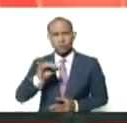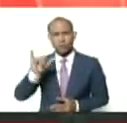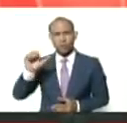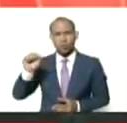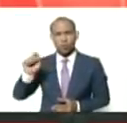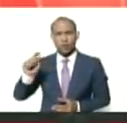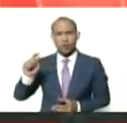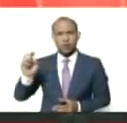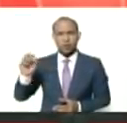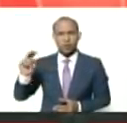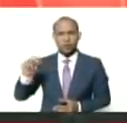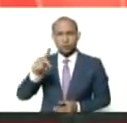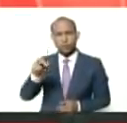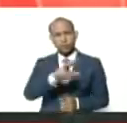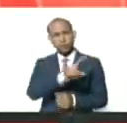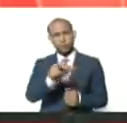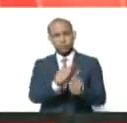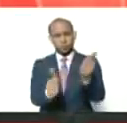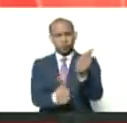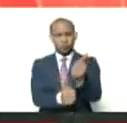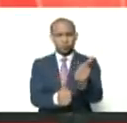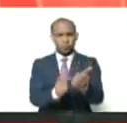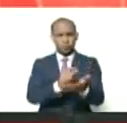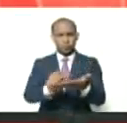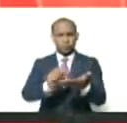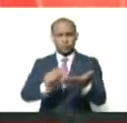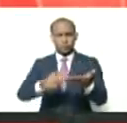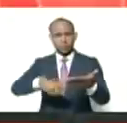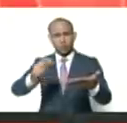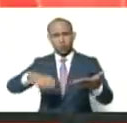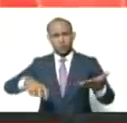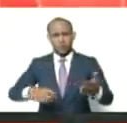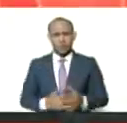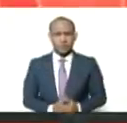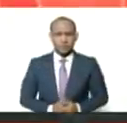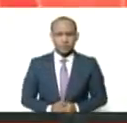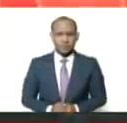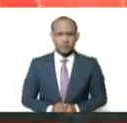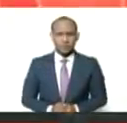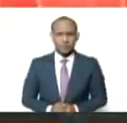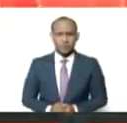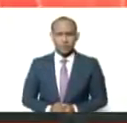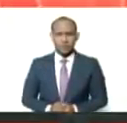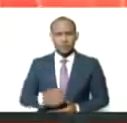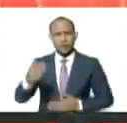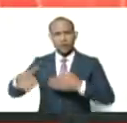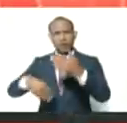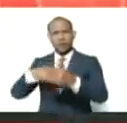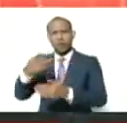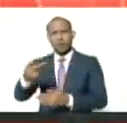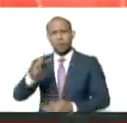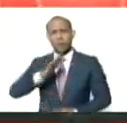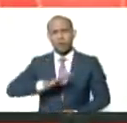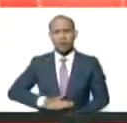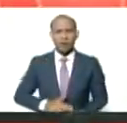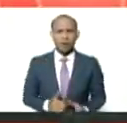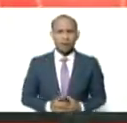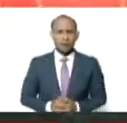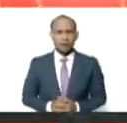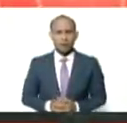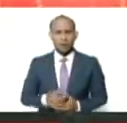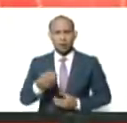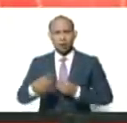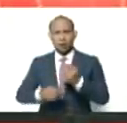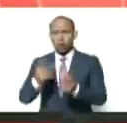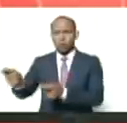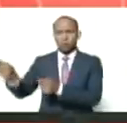Presidente de la subcomisión de Contraloría. ¿Ah? Después de haber estado como el